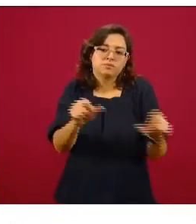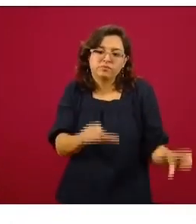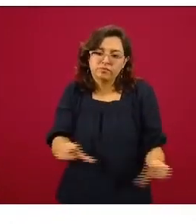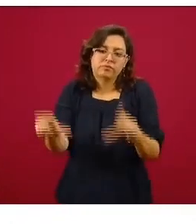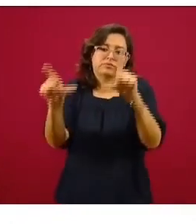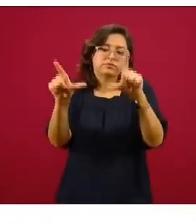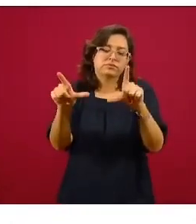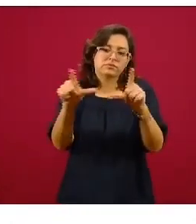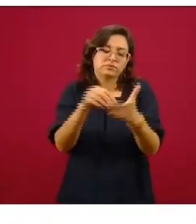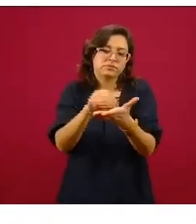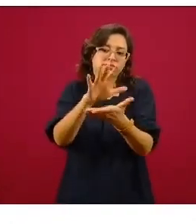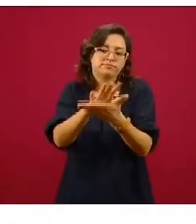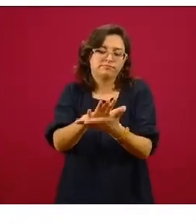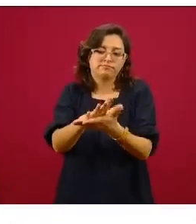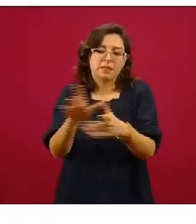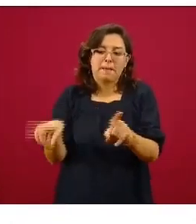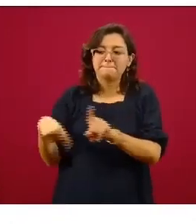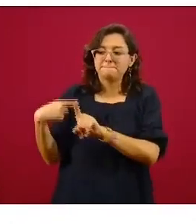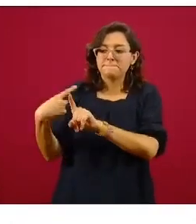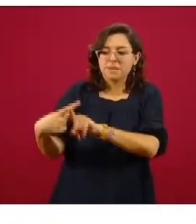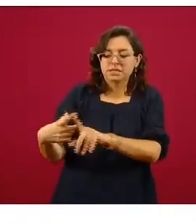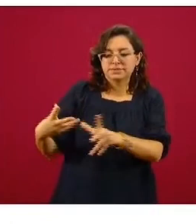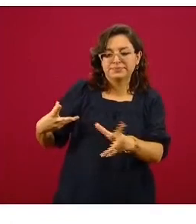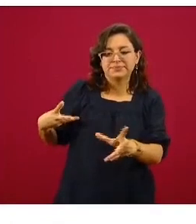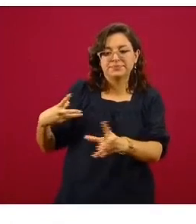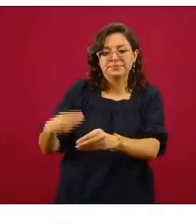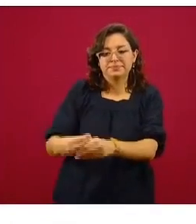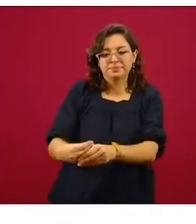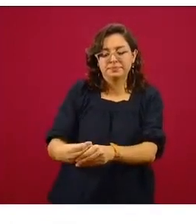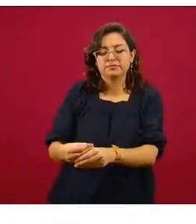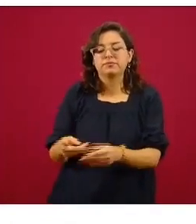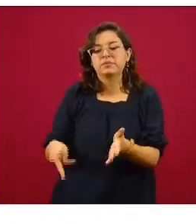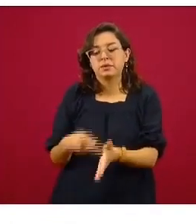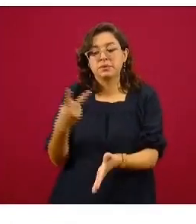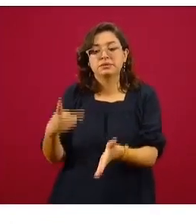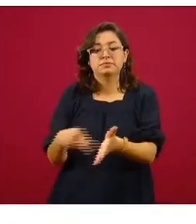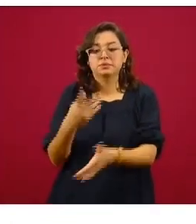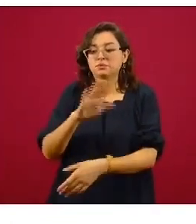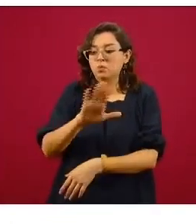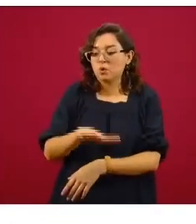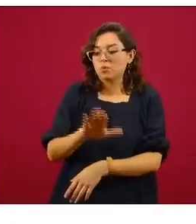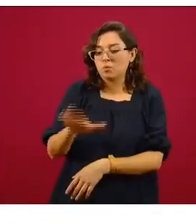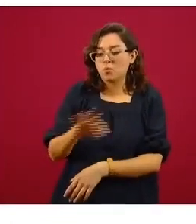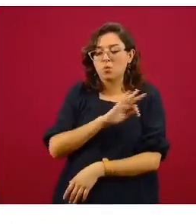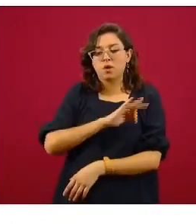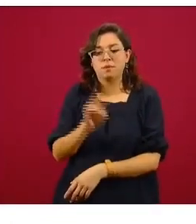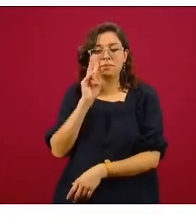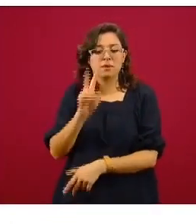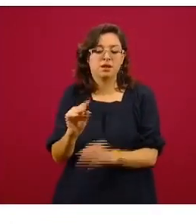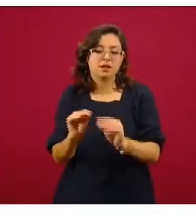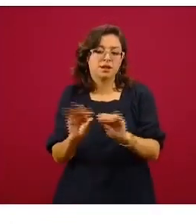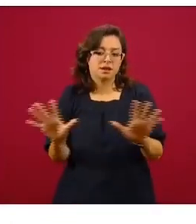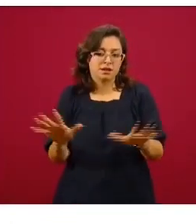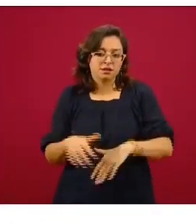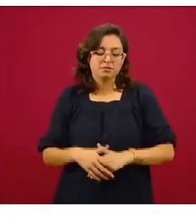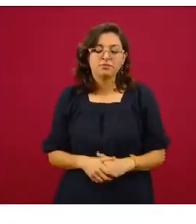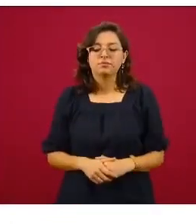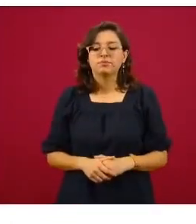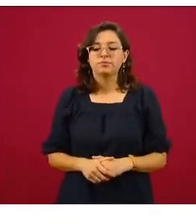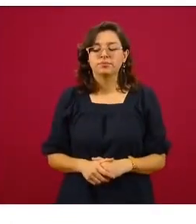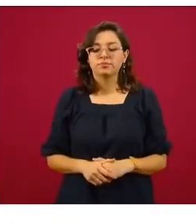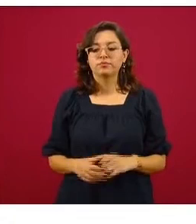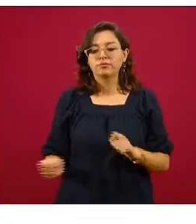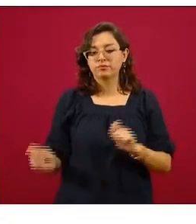para poder identificar claramente cuál es la ocurrencia real de las mismas. En la siguiente diapositiva veremos